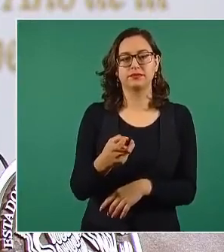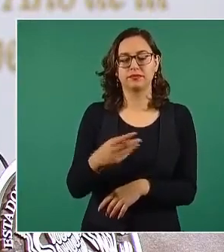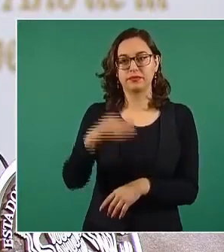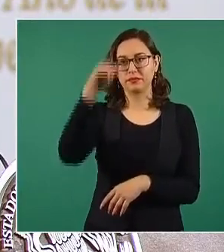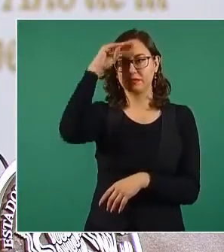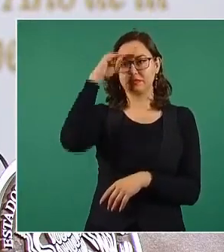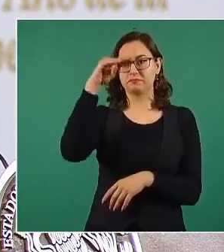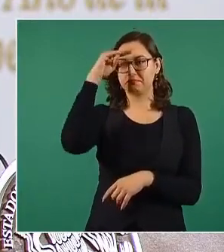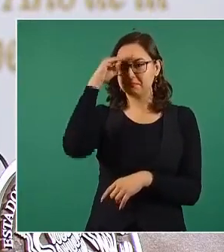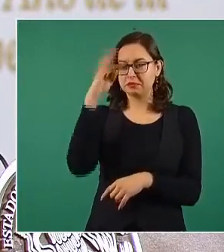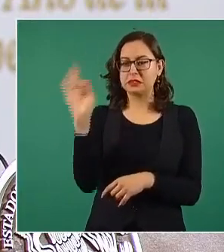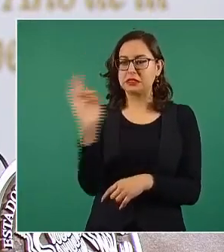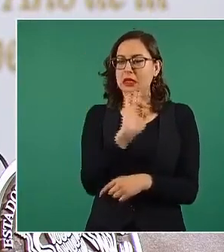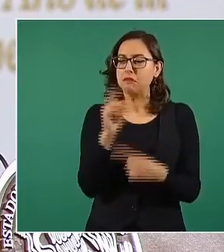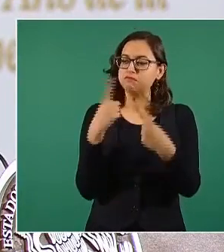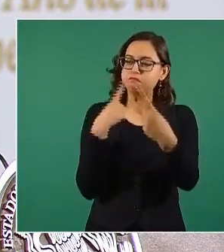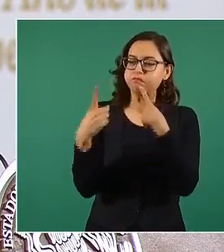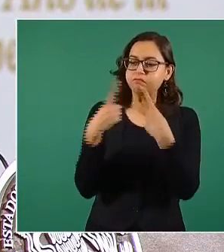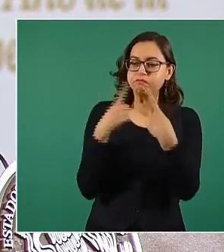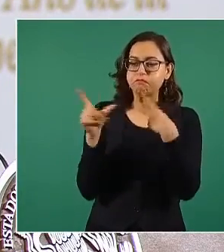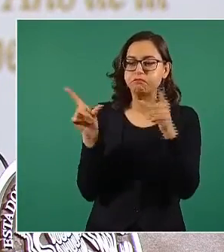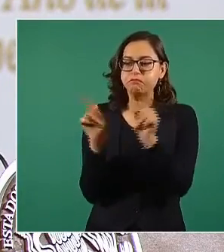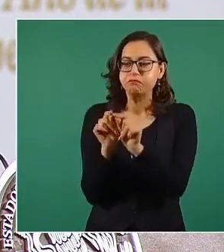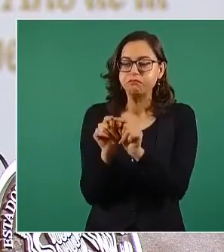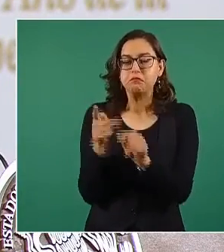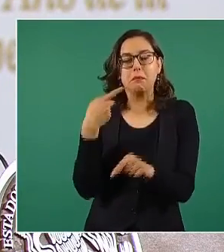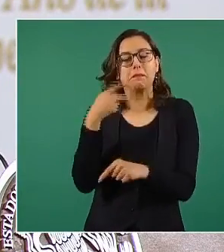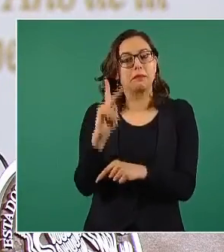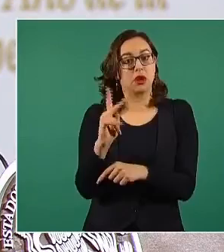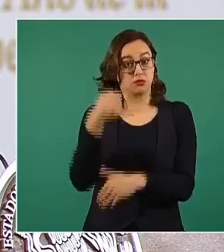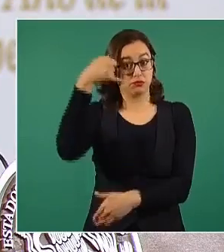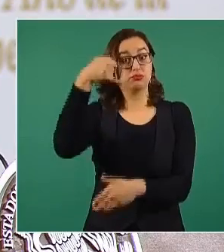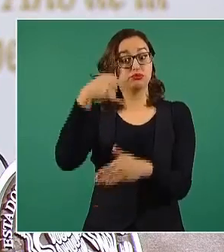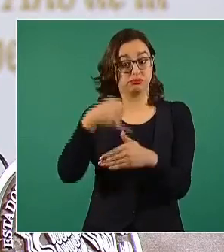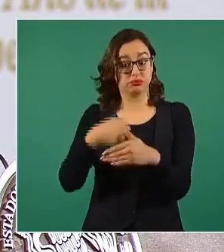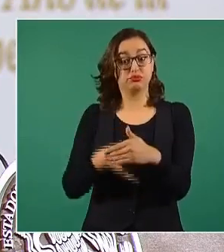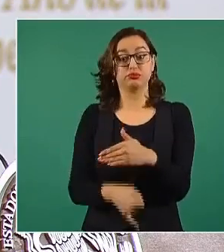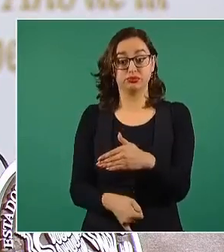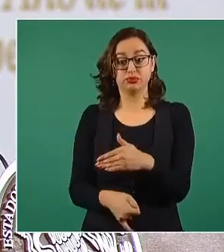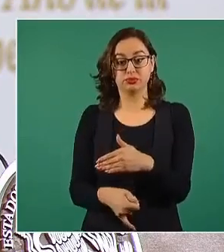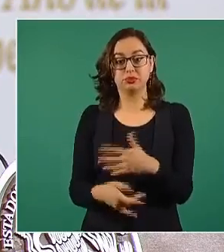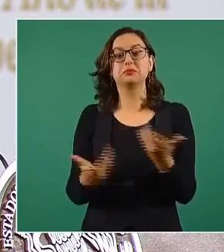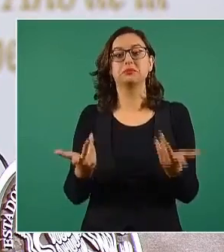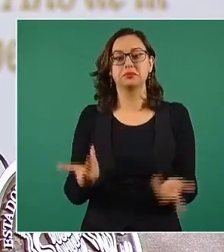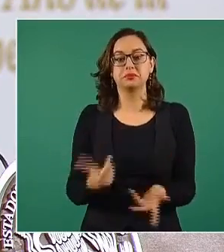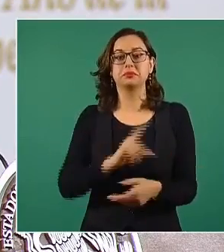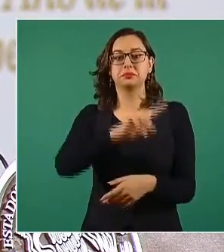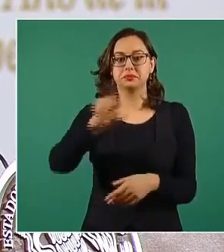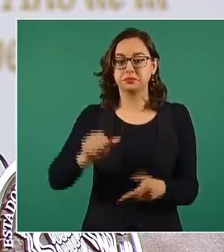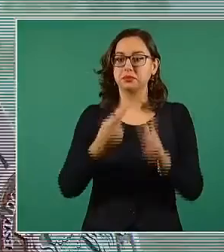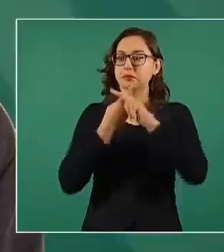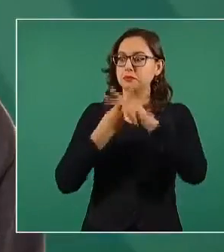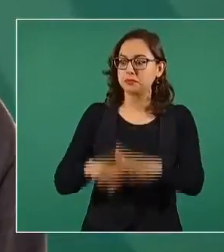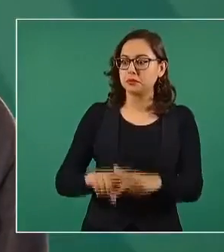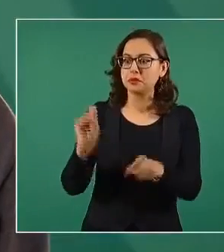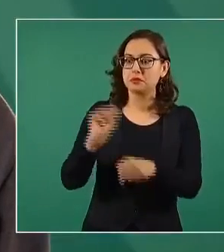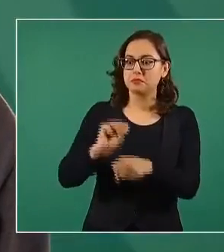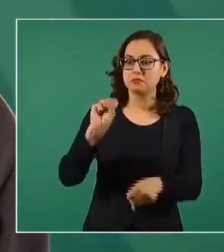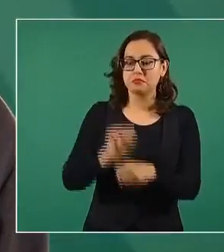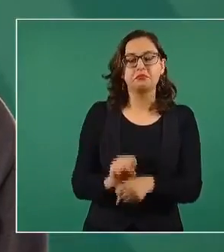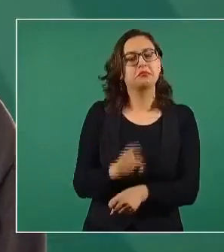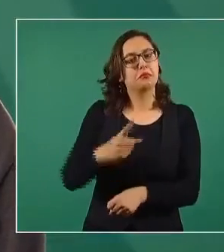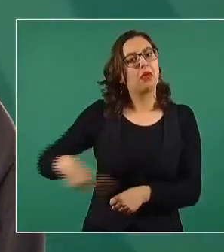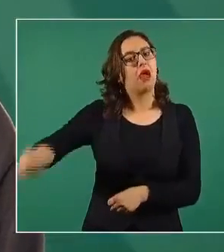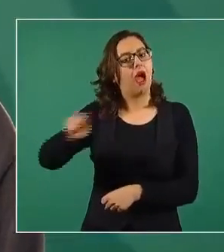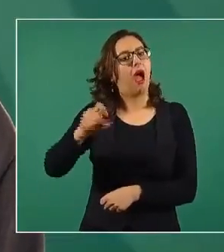el diálogo, pero se da a fondo. Y optamos por esto y hubo el éxito. Finalmente,